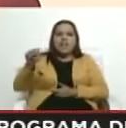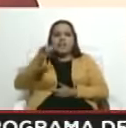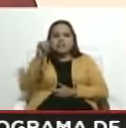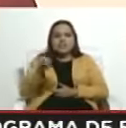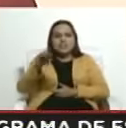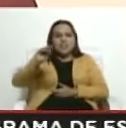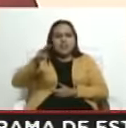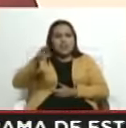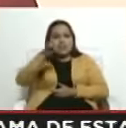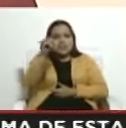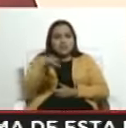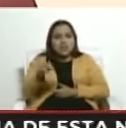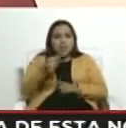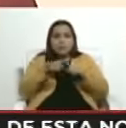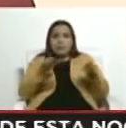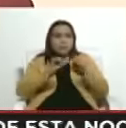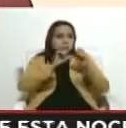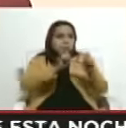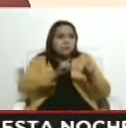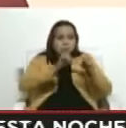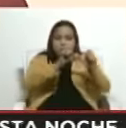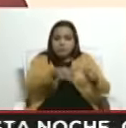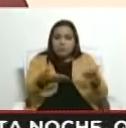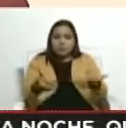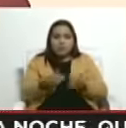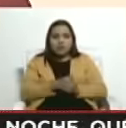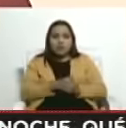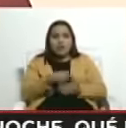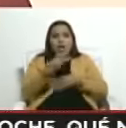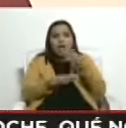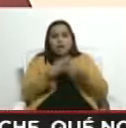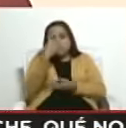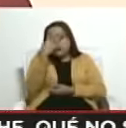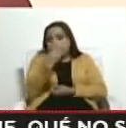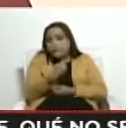Velázquez, todavía dando lástima,